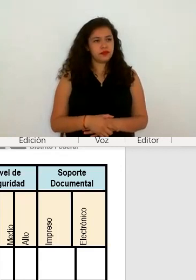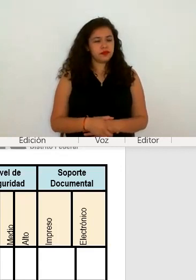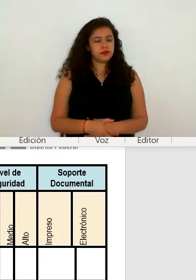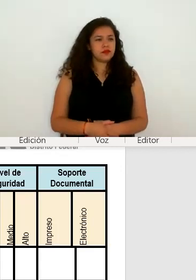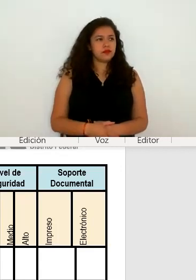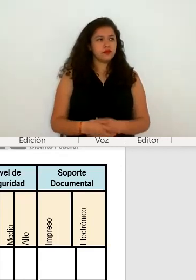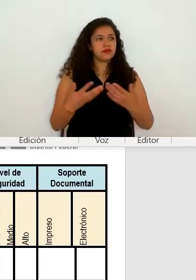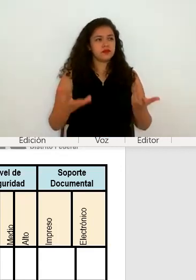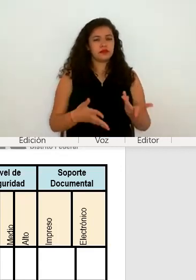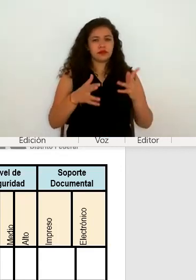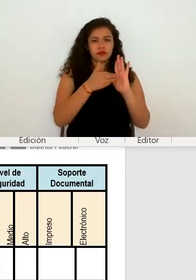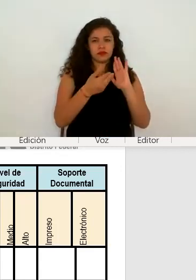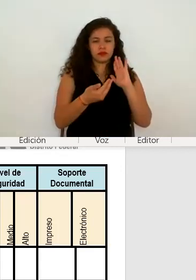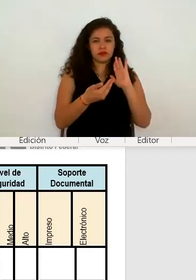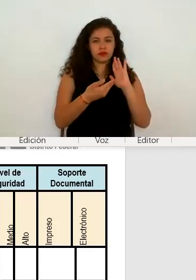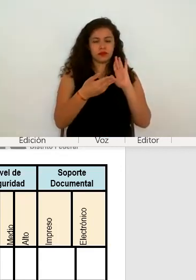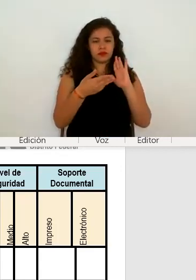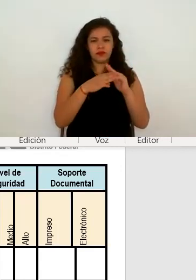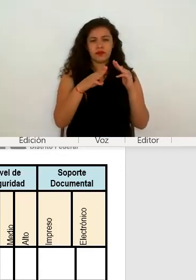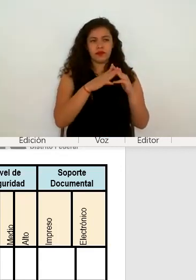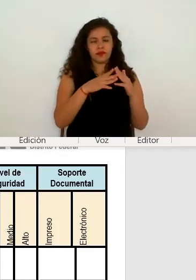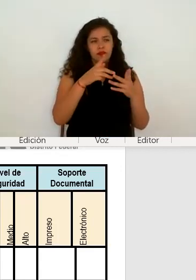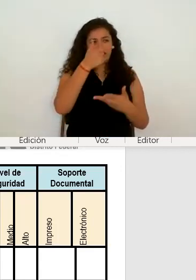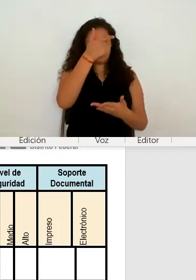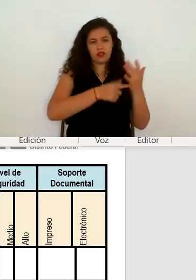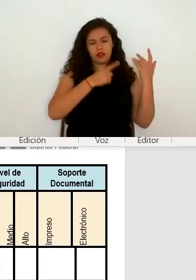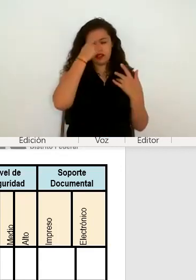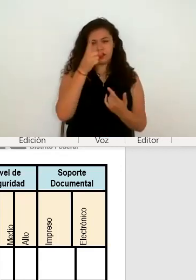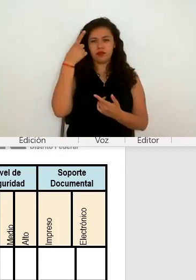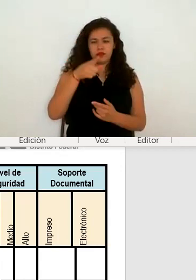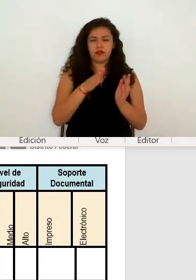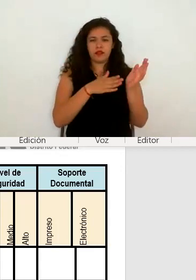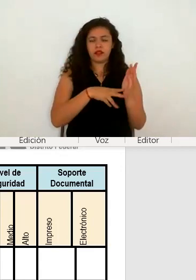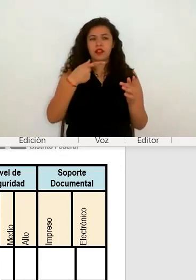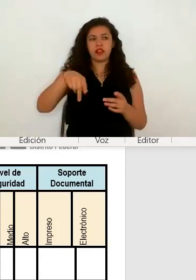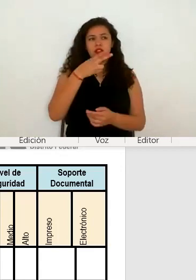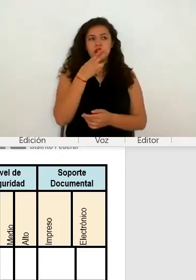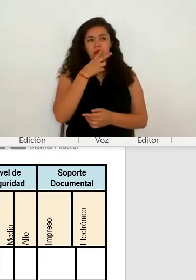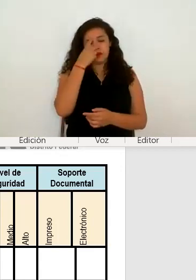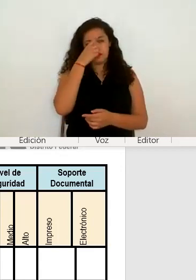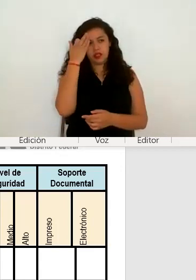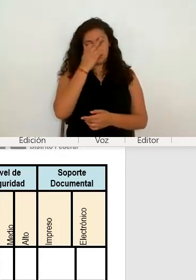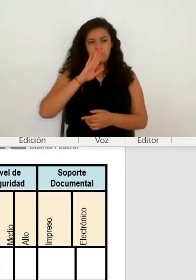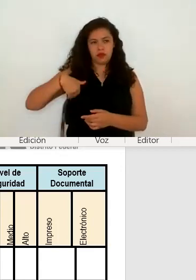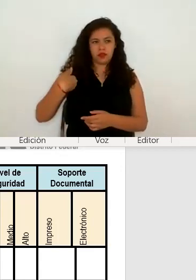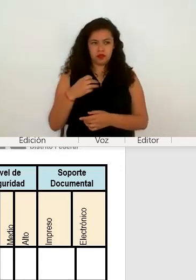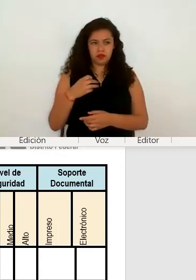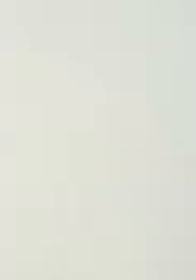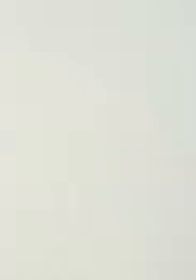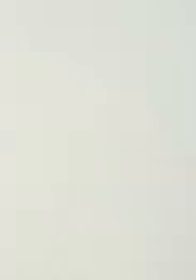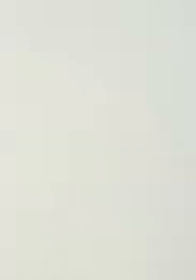Este instrumento se llama Catálogo de Disposición Documental. Le sería muy útil para establecer sus tiempos de conservación